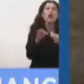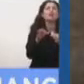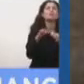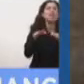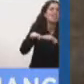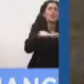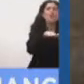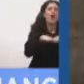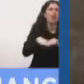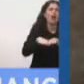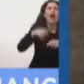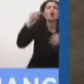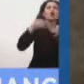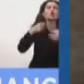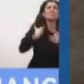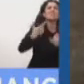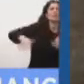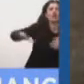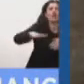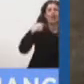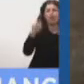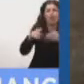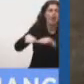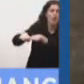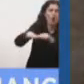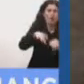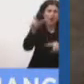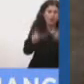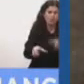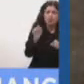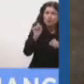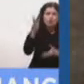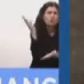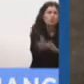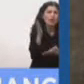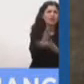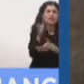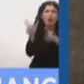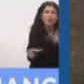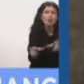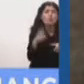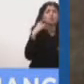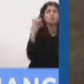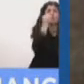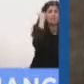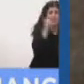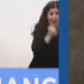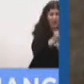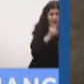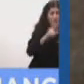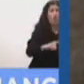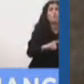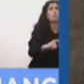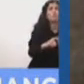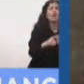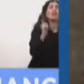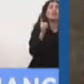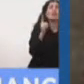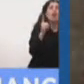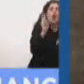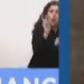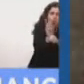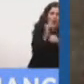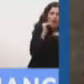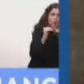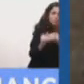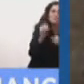votó obviamente a favor de la aprobación del pliego de la jueza, por lo que ahora habrá que ver cómo sigue esta situación en cuanto a lo legal,